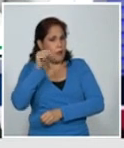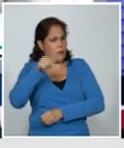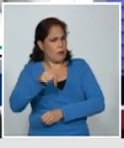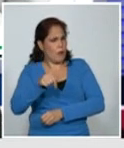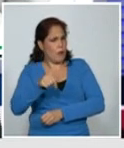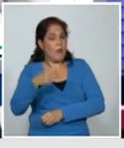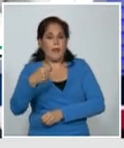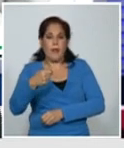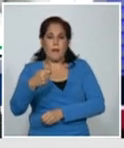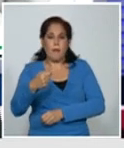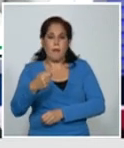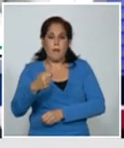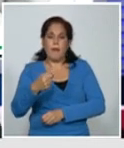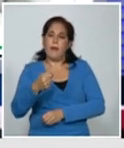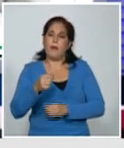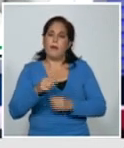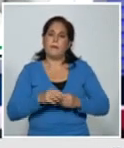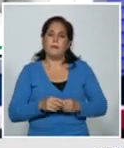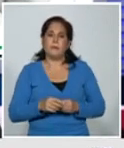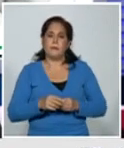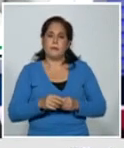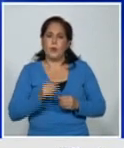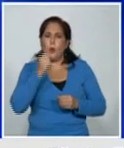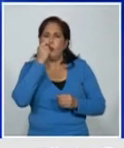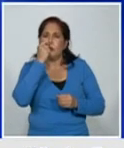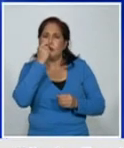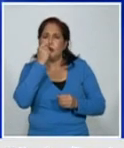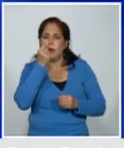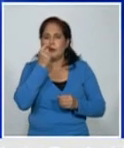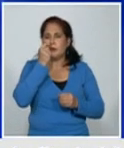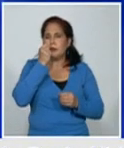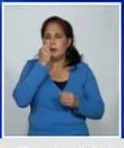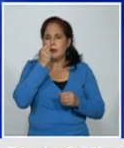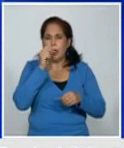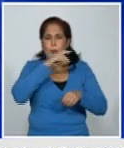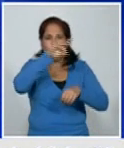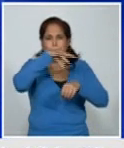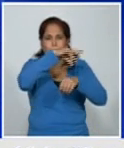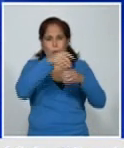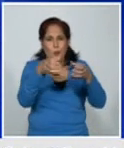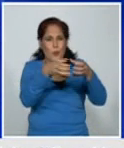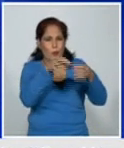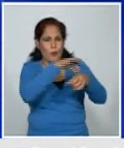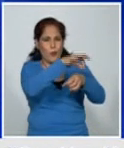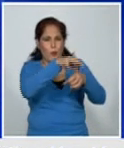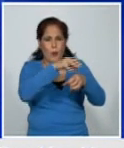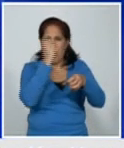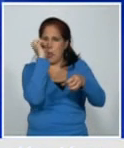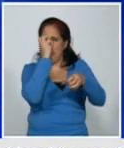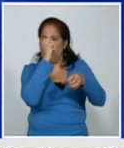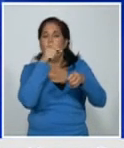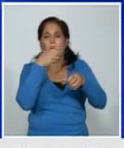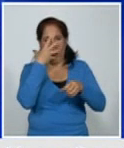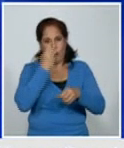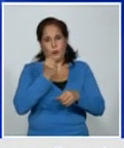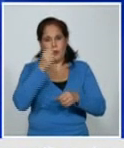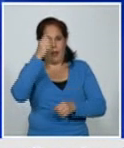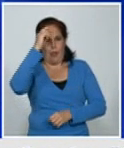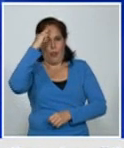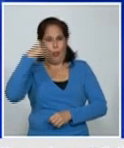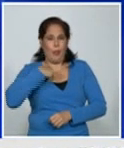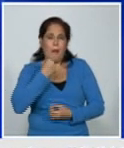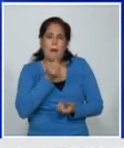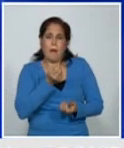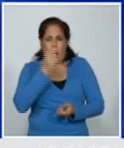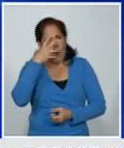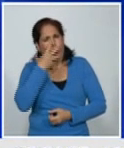el mensaje de Chamaquiri desde la Colmenita, que ya se está haciendo característica todos los domingos. Es de lo más lindo que hemos